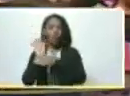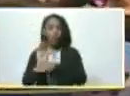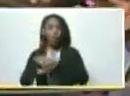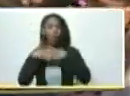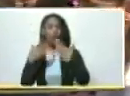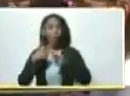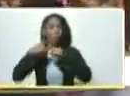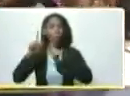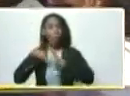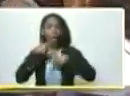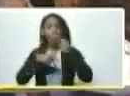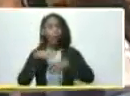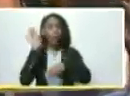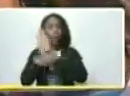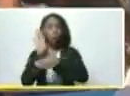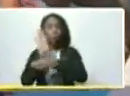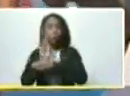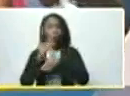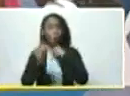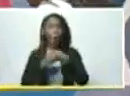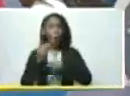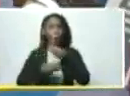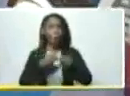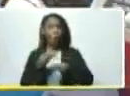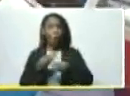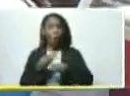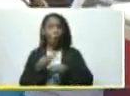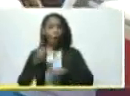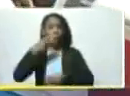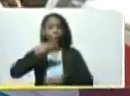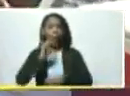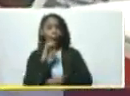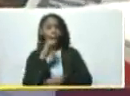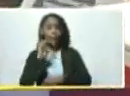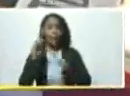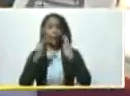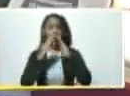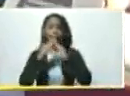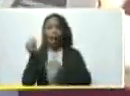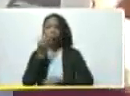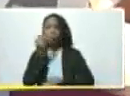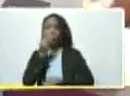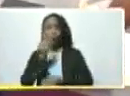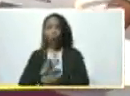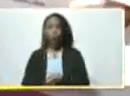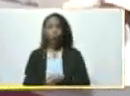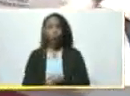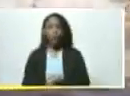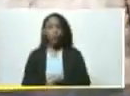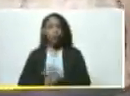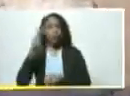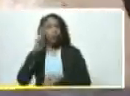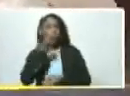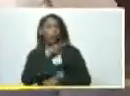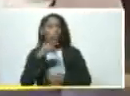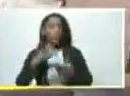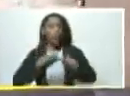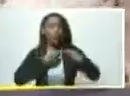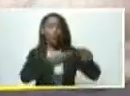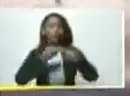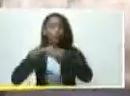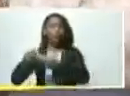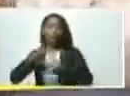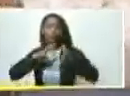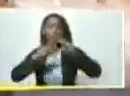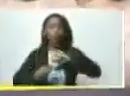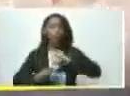de otras políticas de protección como lo son el PAE, las casas de alimentación y lo que tiene que ver con la distribución de los